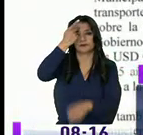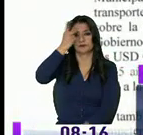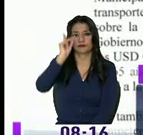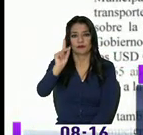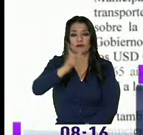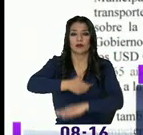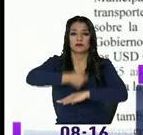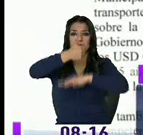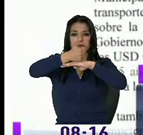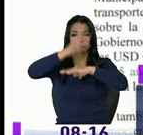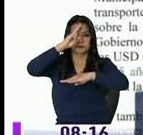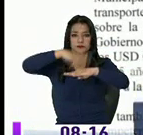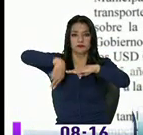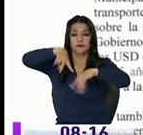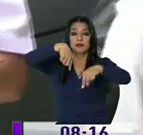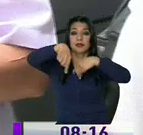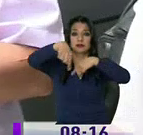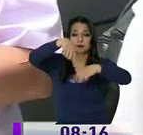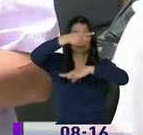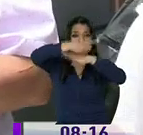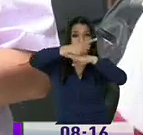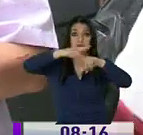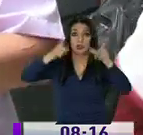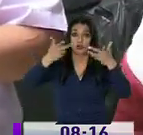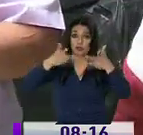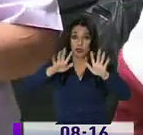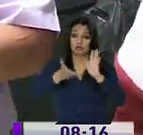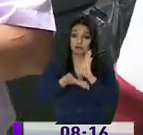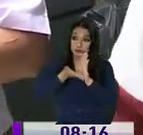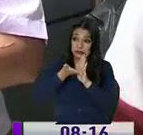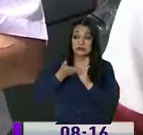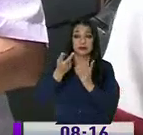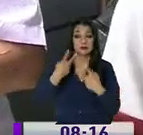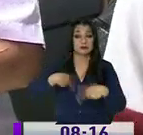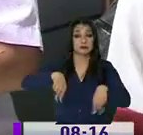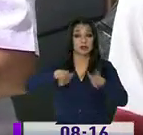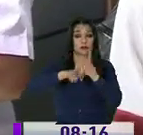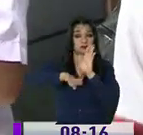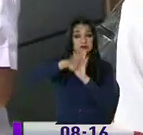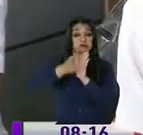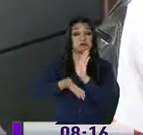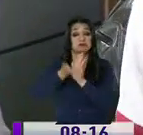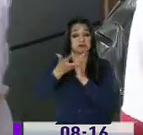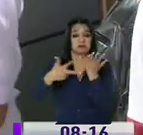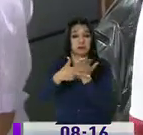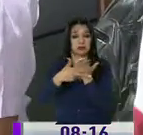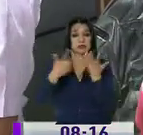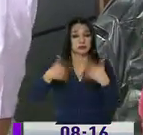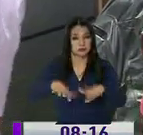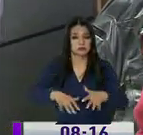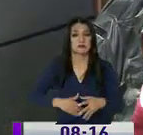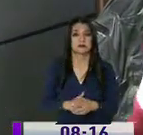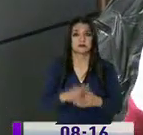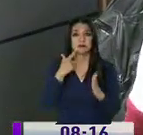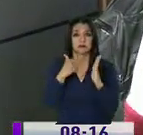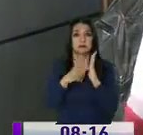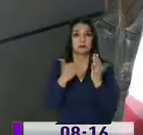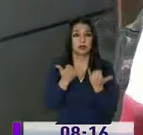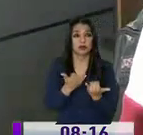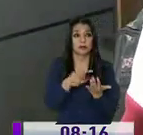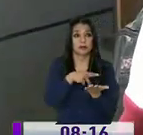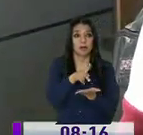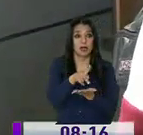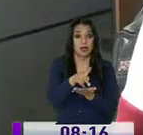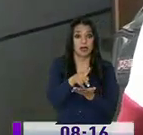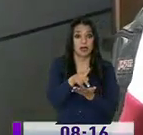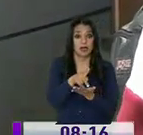la Agencia Nacional de Tránsito. Pero ya estamos notando de que se ha dado el alza de precios para los pasajes. Por ejemplo, yo bajo a Kennedy y iba, yo por